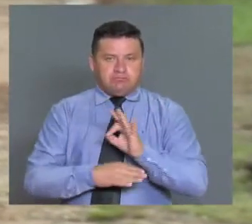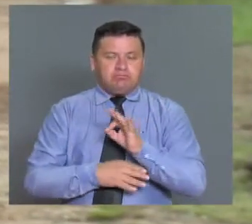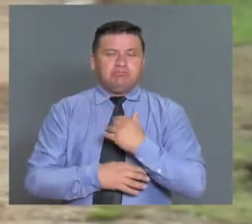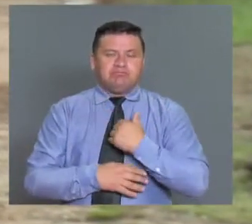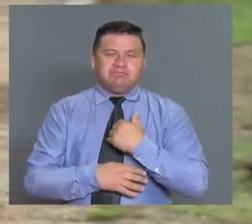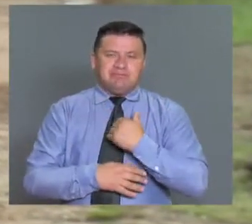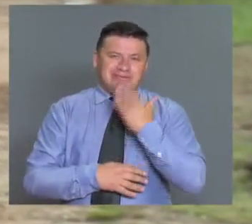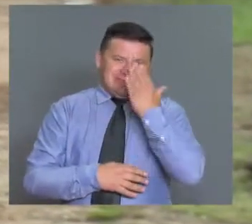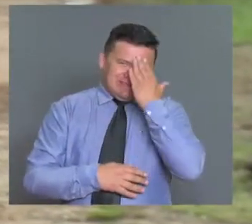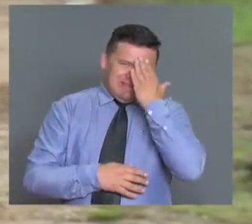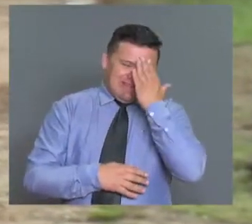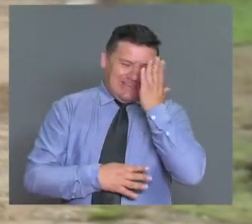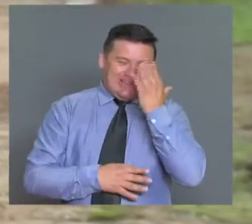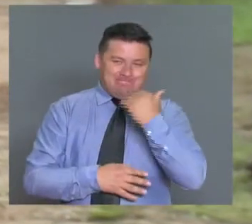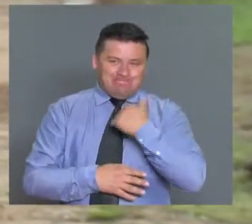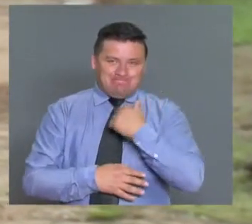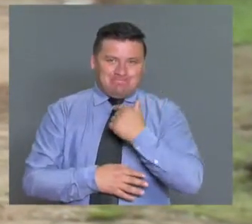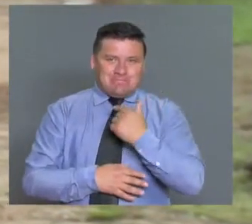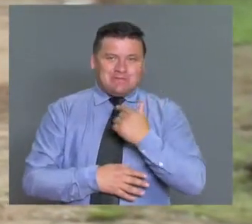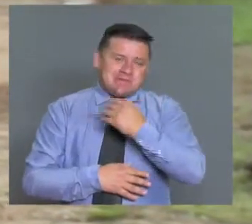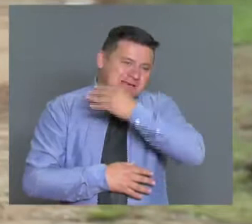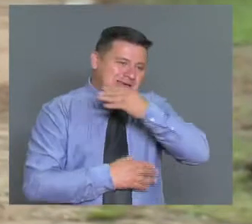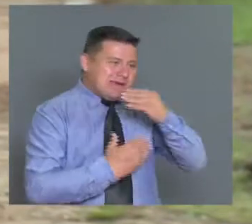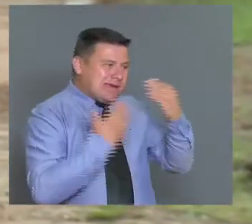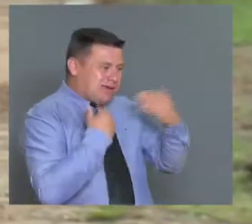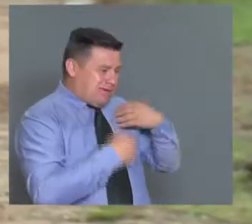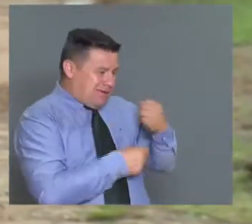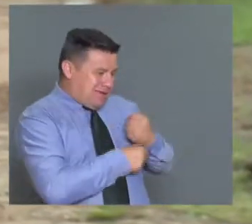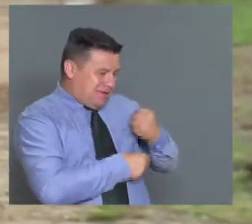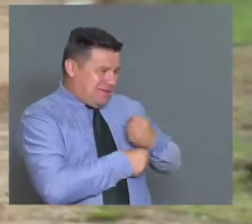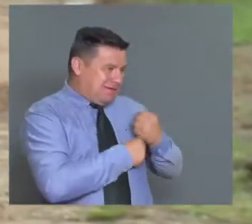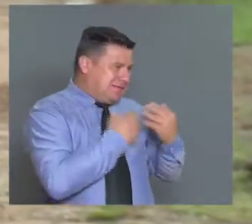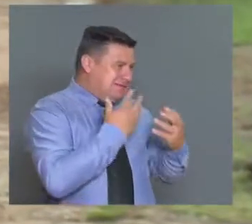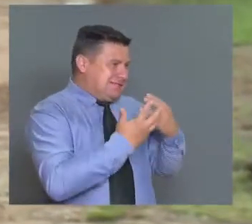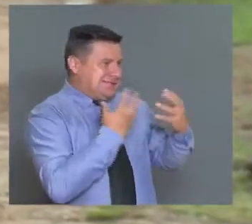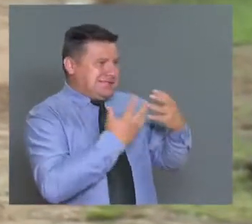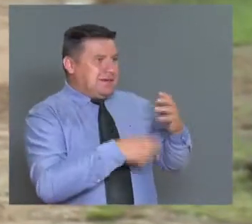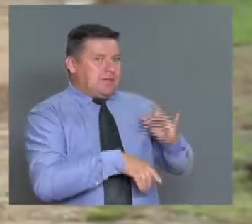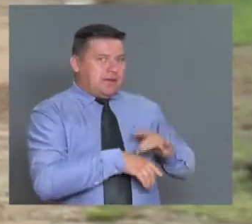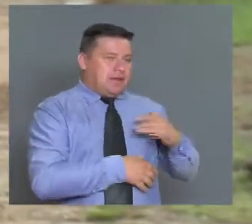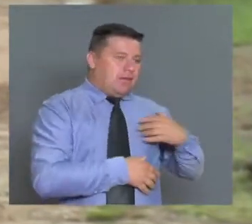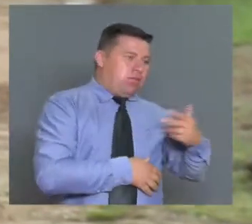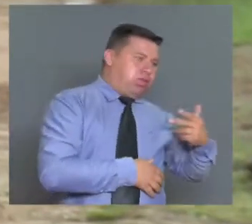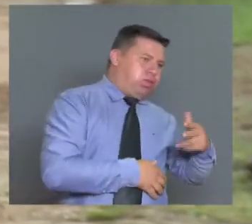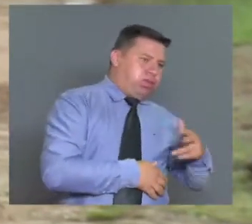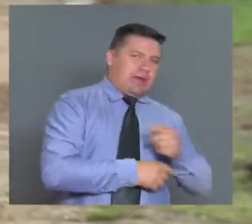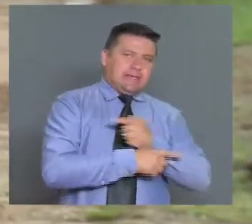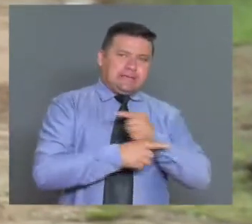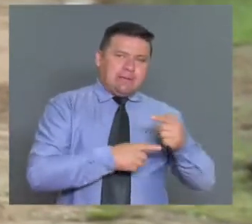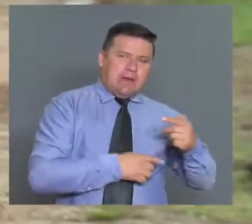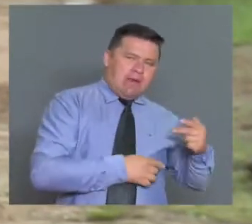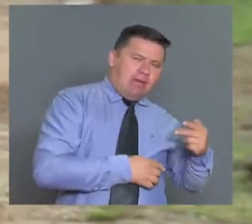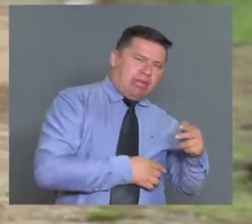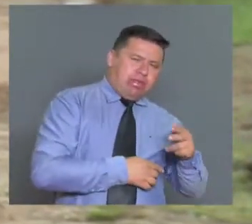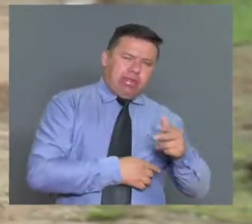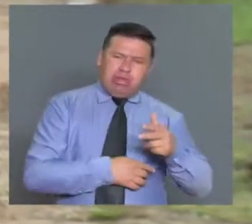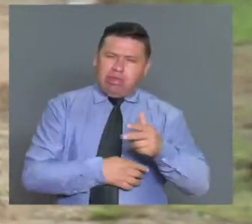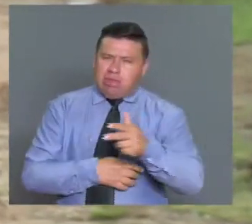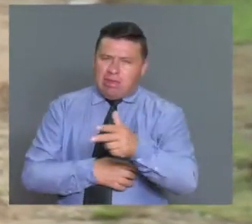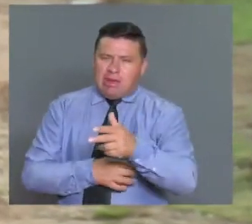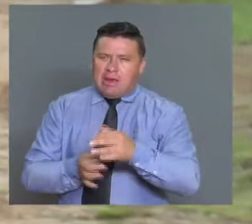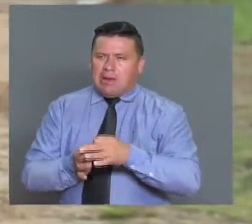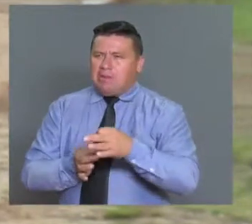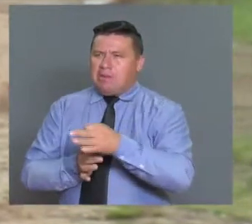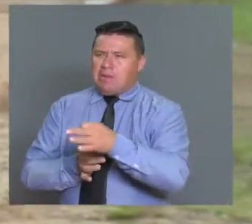muchos inconvenientes porque trabajo en el campo rural. Siempre me toca desplazarme semanalmente de a